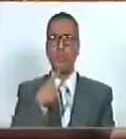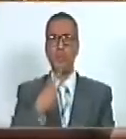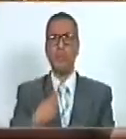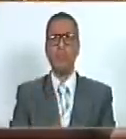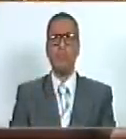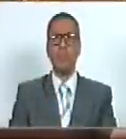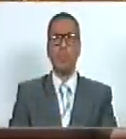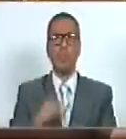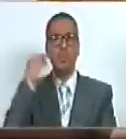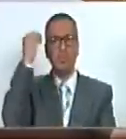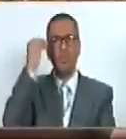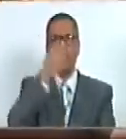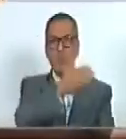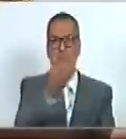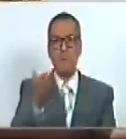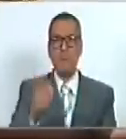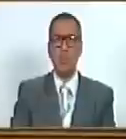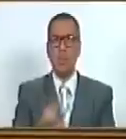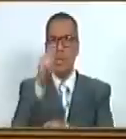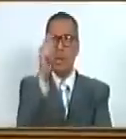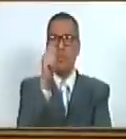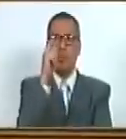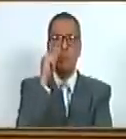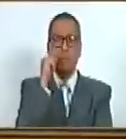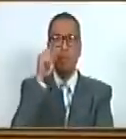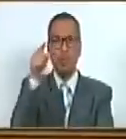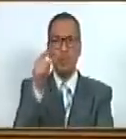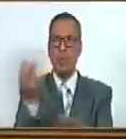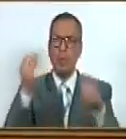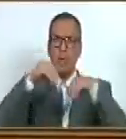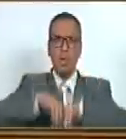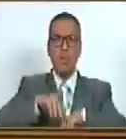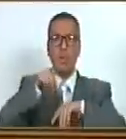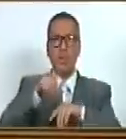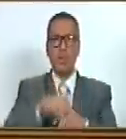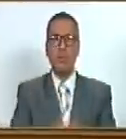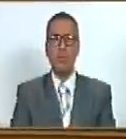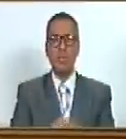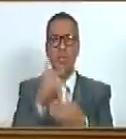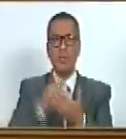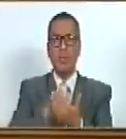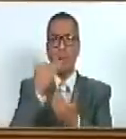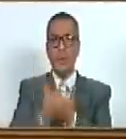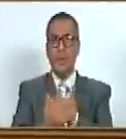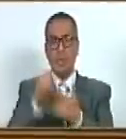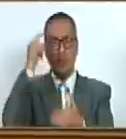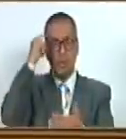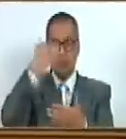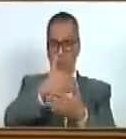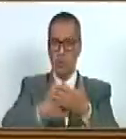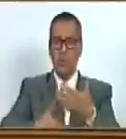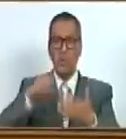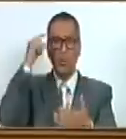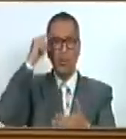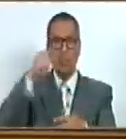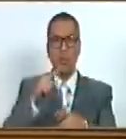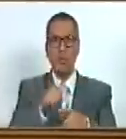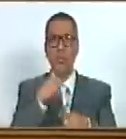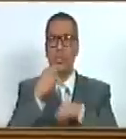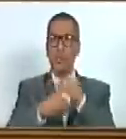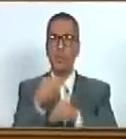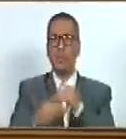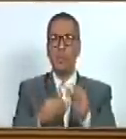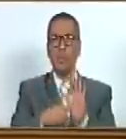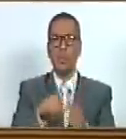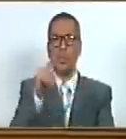En consideración, las diputadas y diputados que estén de acuerdo con el proyecto de orden del día presentado, sírvanse a manifestarlo